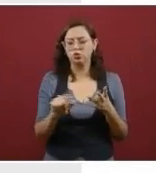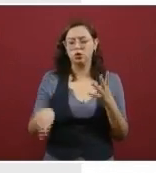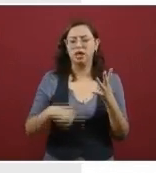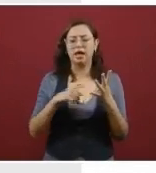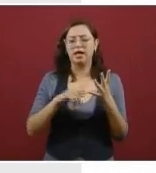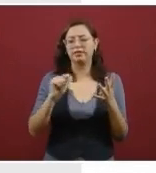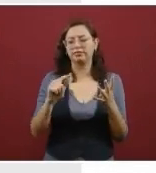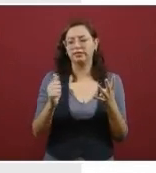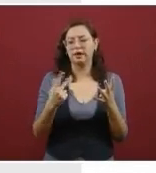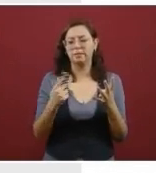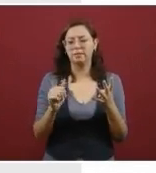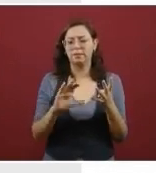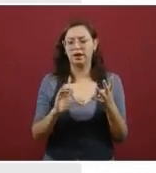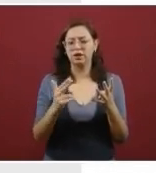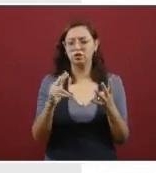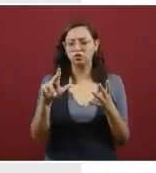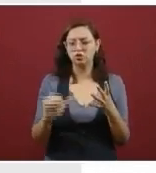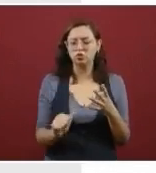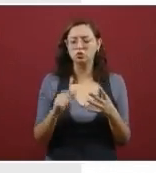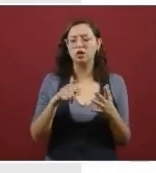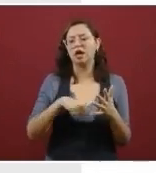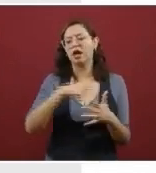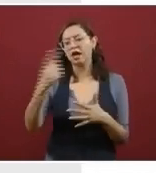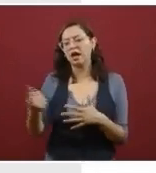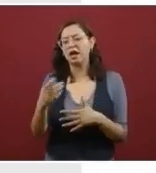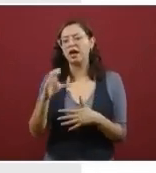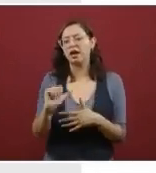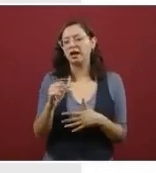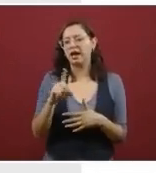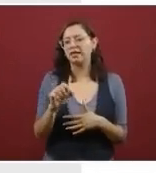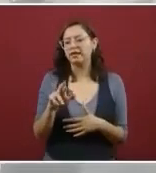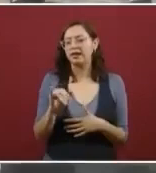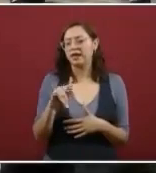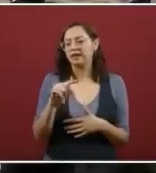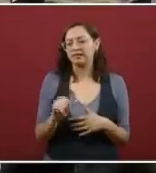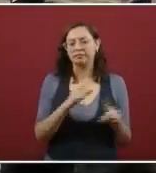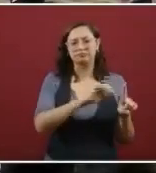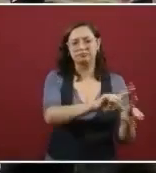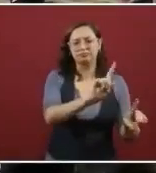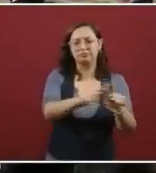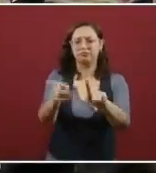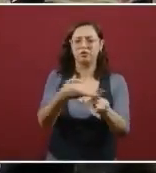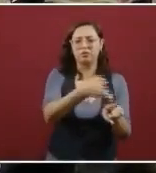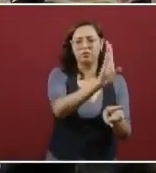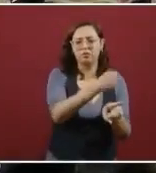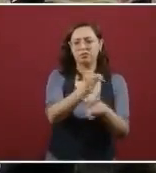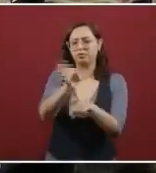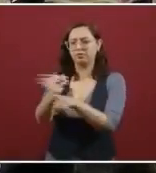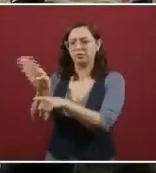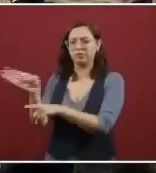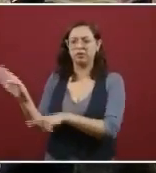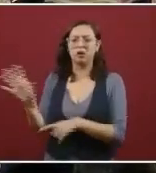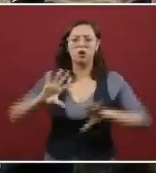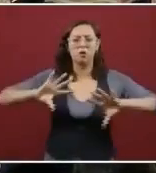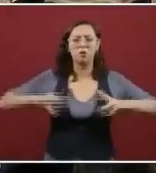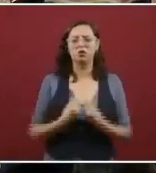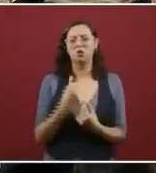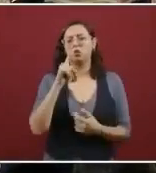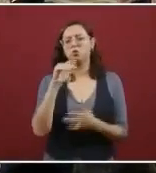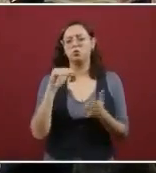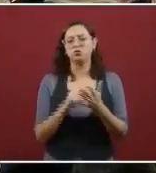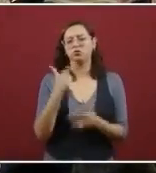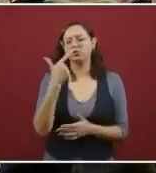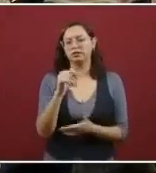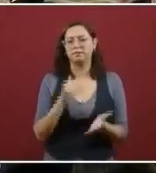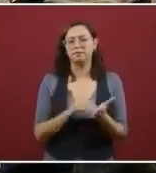Cruz-Tapachula, la importación a través de Cadereyta y a través de Irapuato. Son los 1.7 millones de barriles.